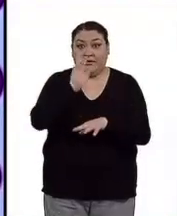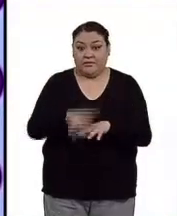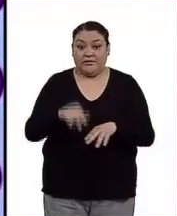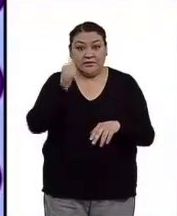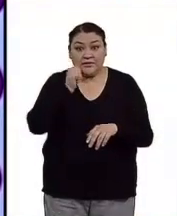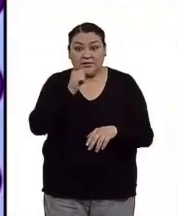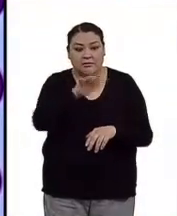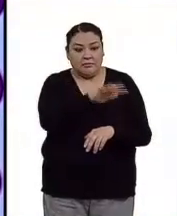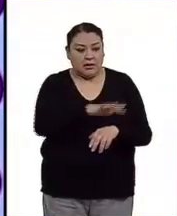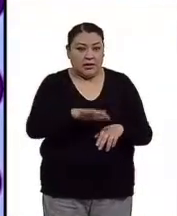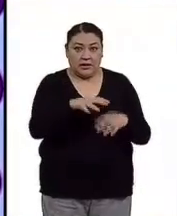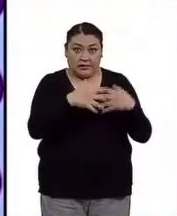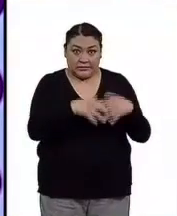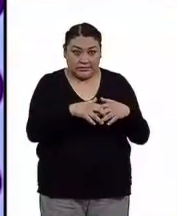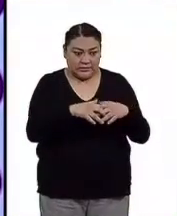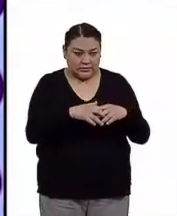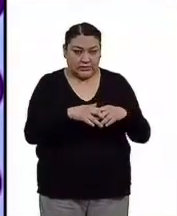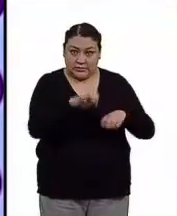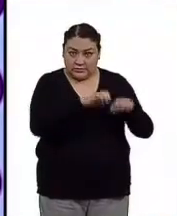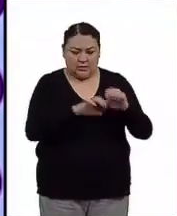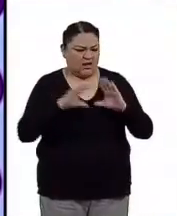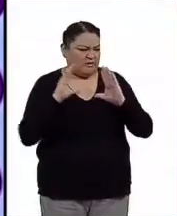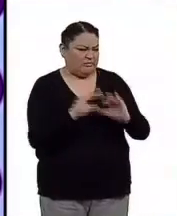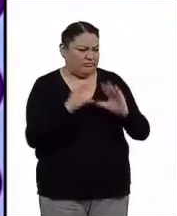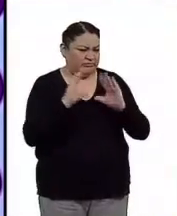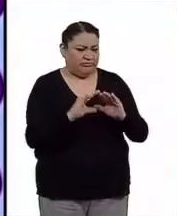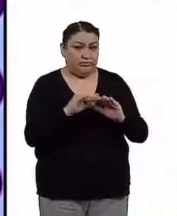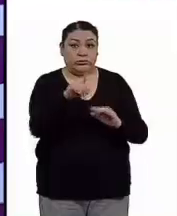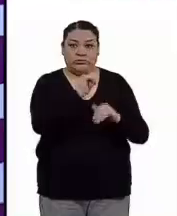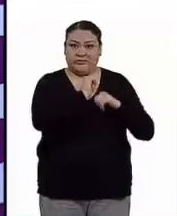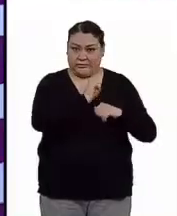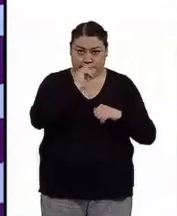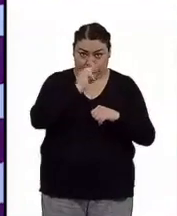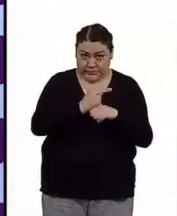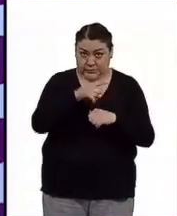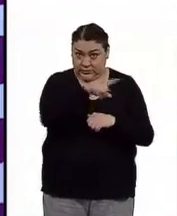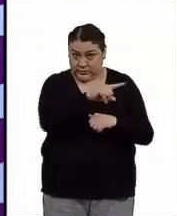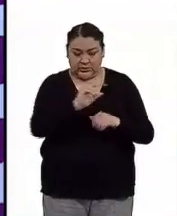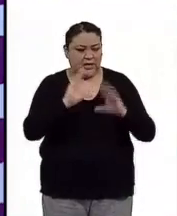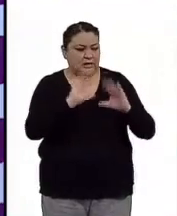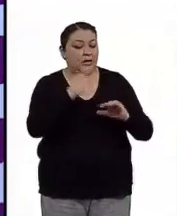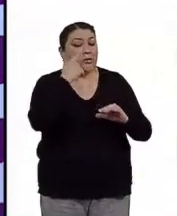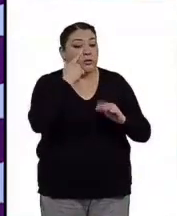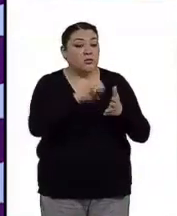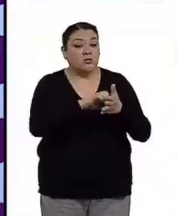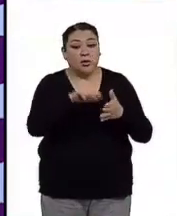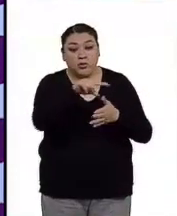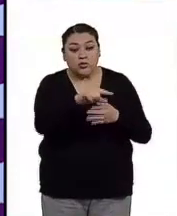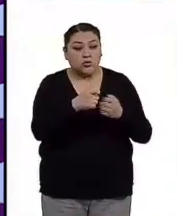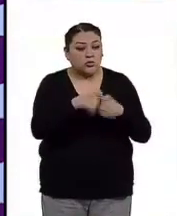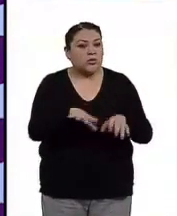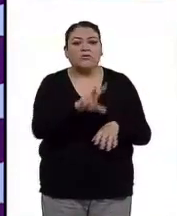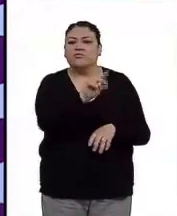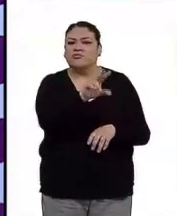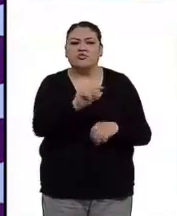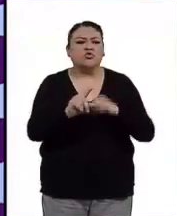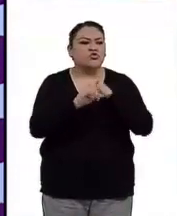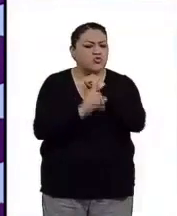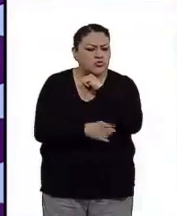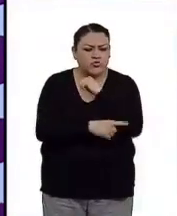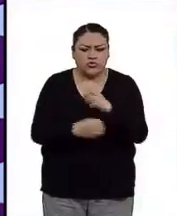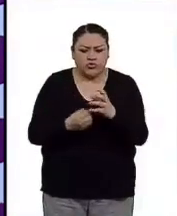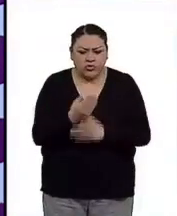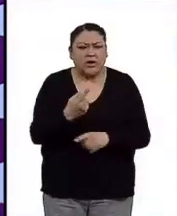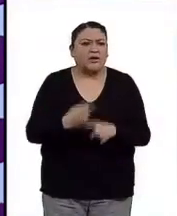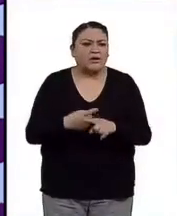capacitación en las empresas, instruir, informar a los empresarios que no te va a costar el parto de tu empleada, que se lo va a